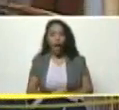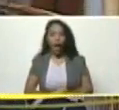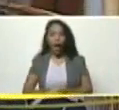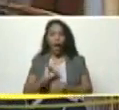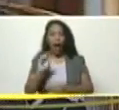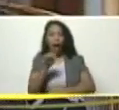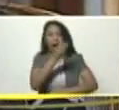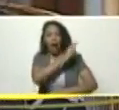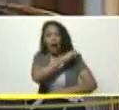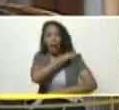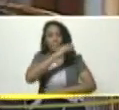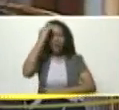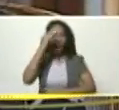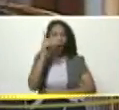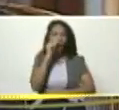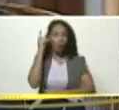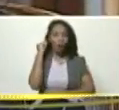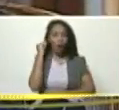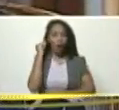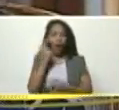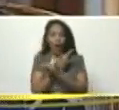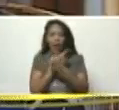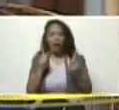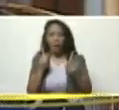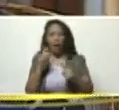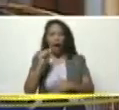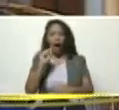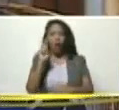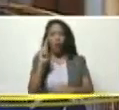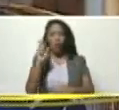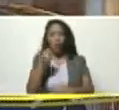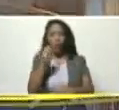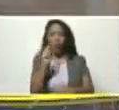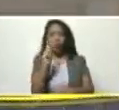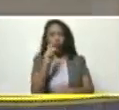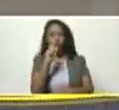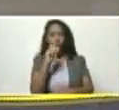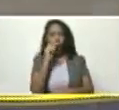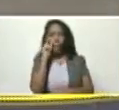general de hombres y mujeres libres, Augusto César Sandino.